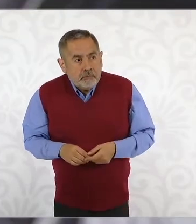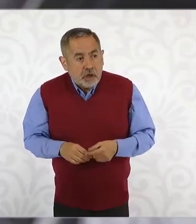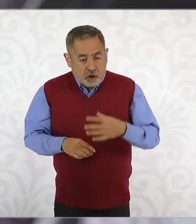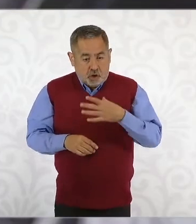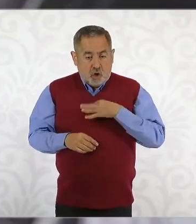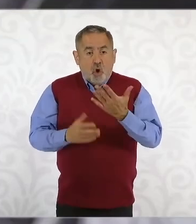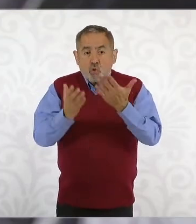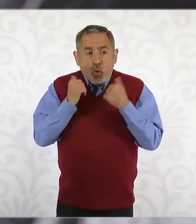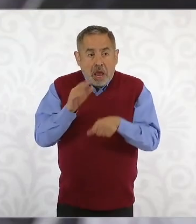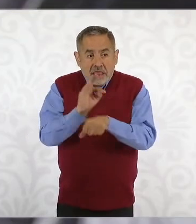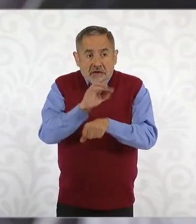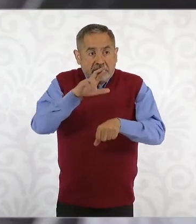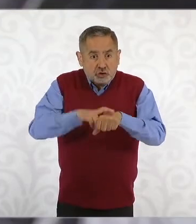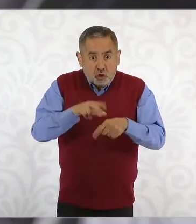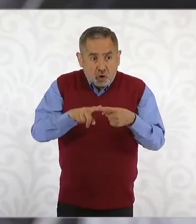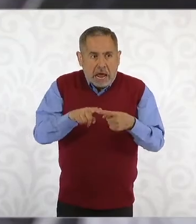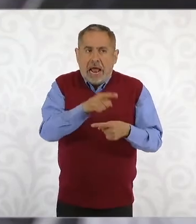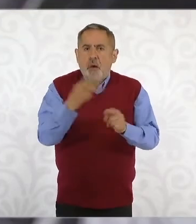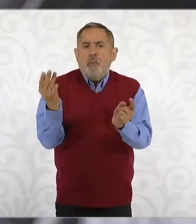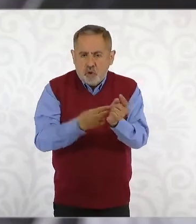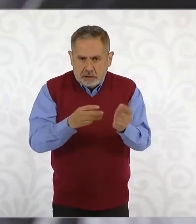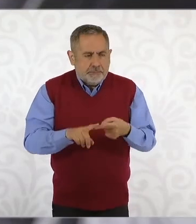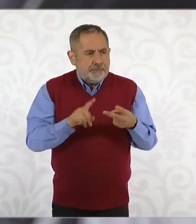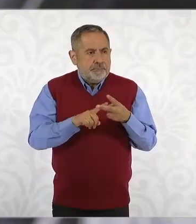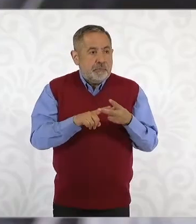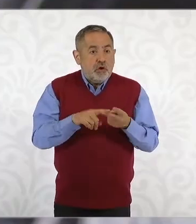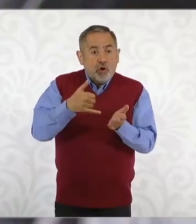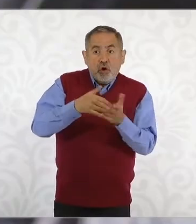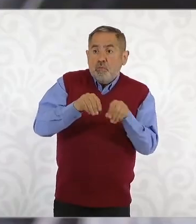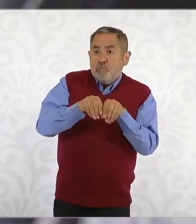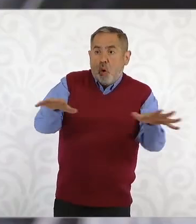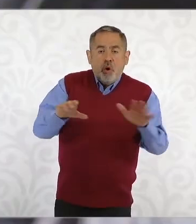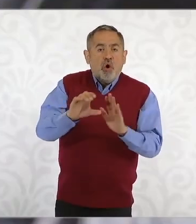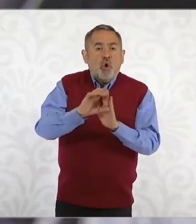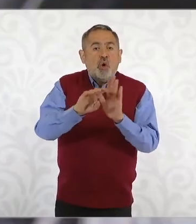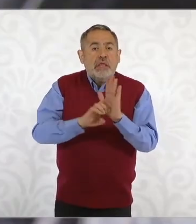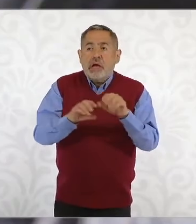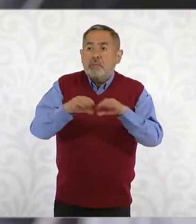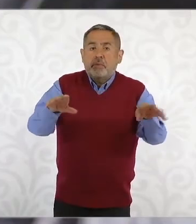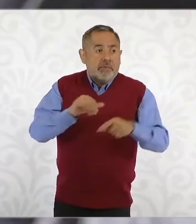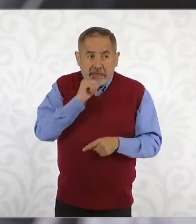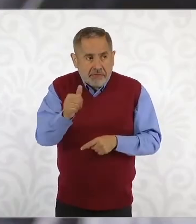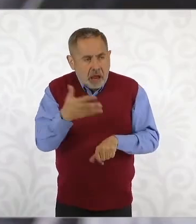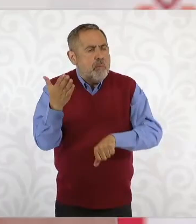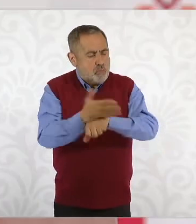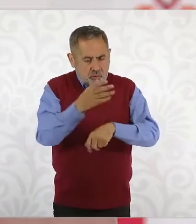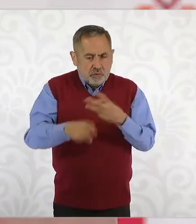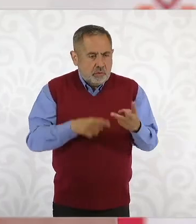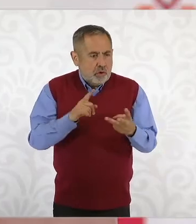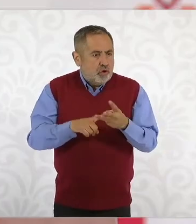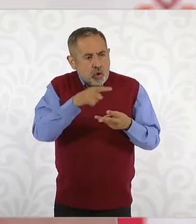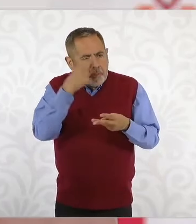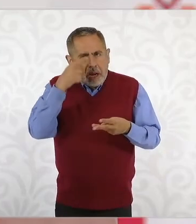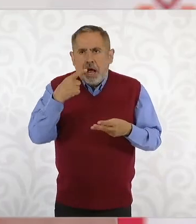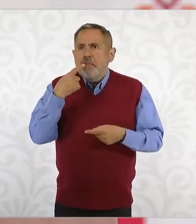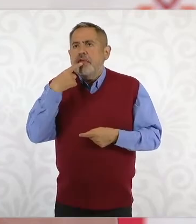a tu defensor, porque no publicaste tu código de ética, porque no tienes un mecanismo